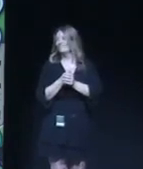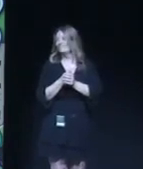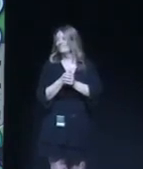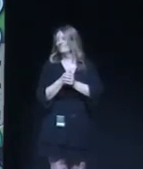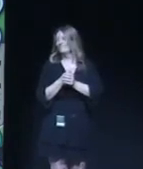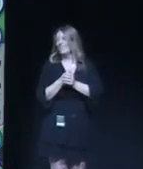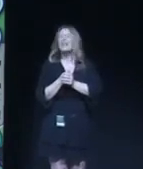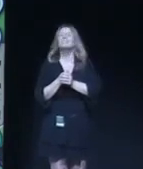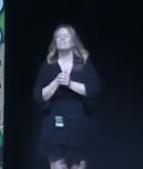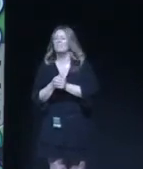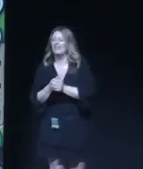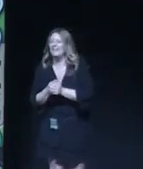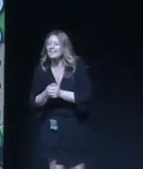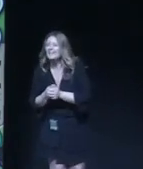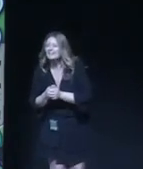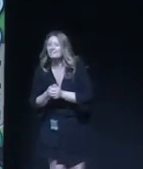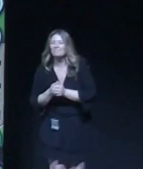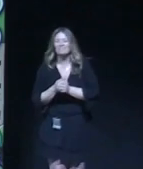no sé si lo he hecho bien.